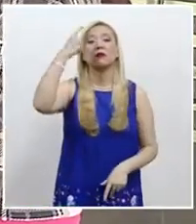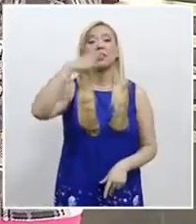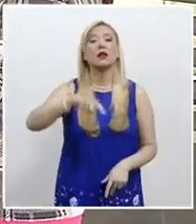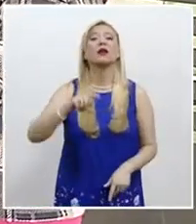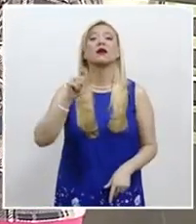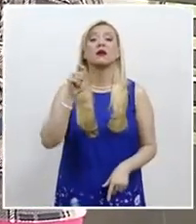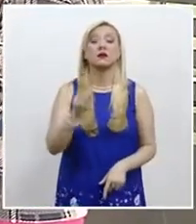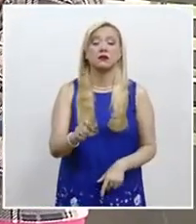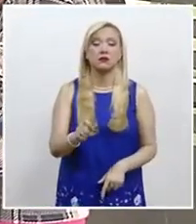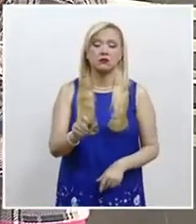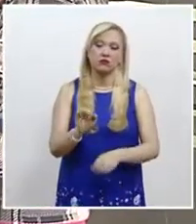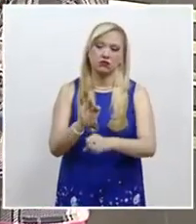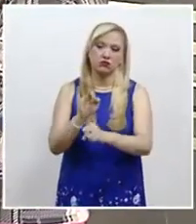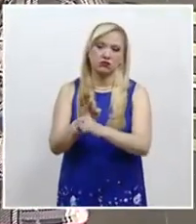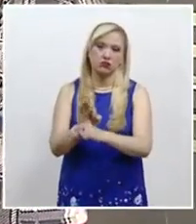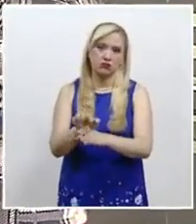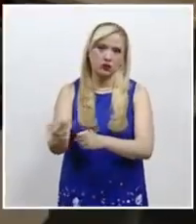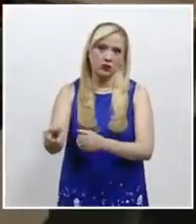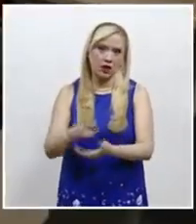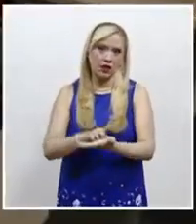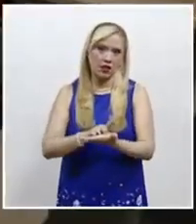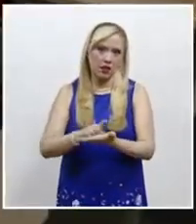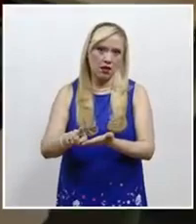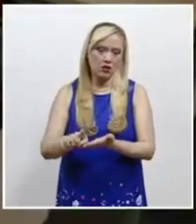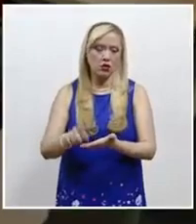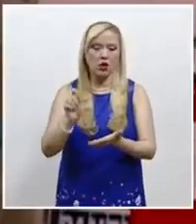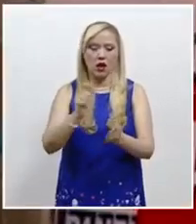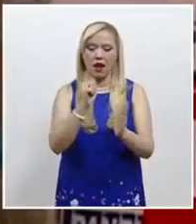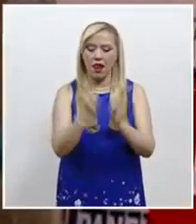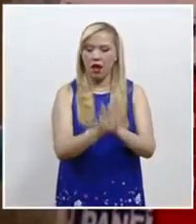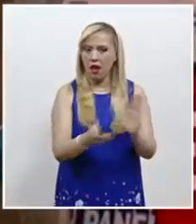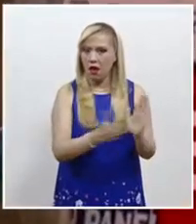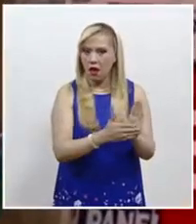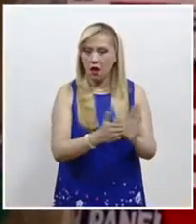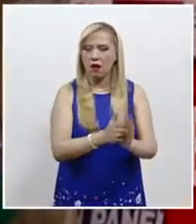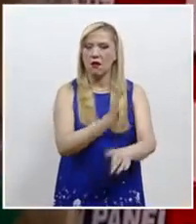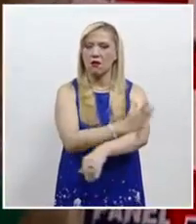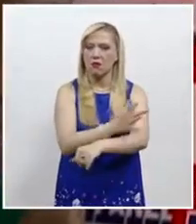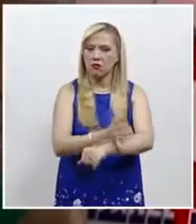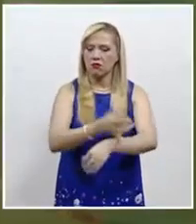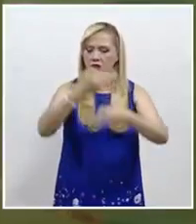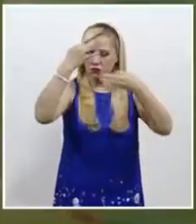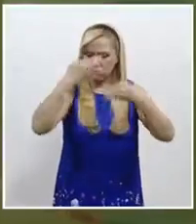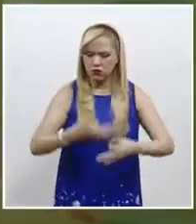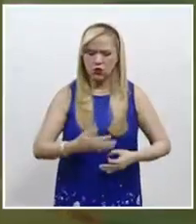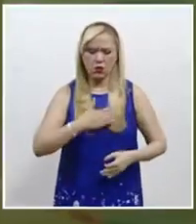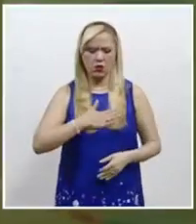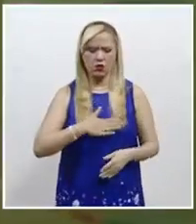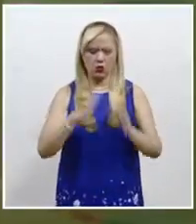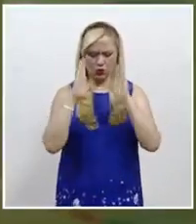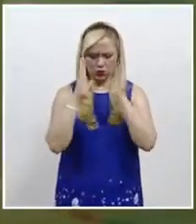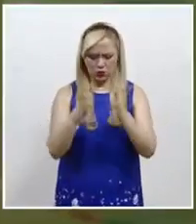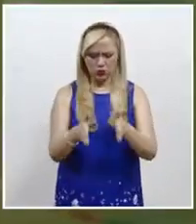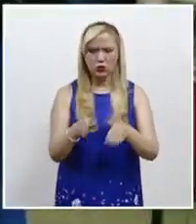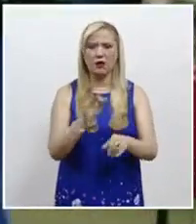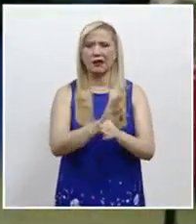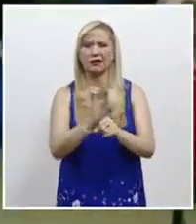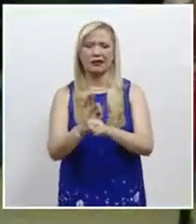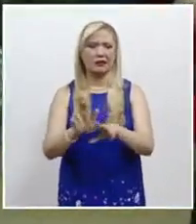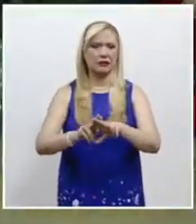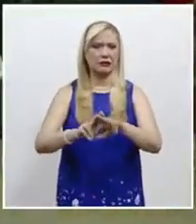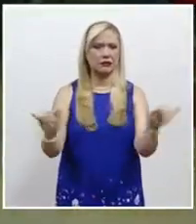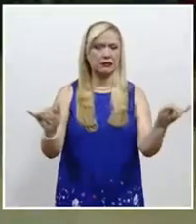realice protegiendo los intereses públicos de legalidad, lealtad, honradez, imparcialidad y eficiencia. Esto con la